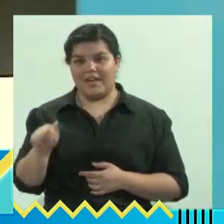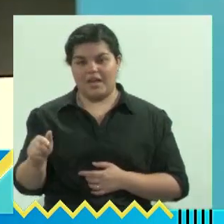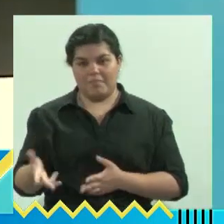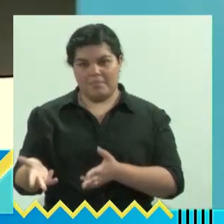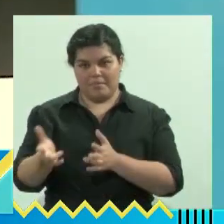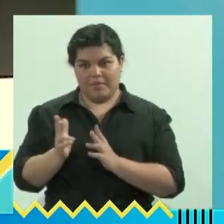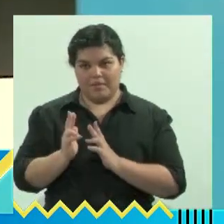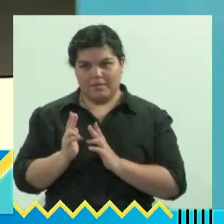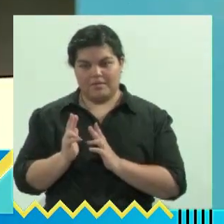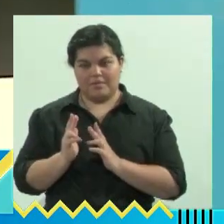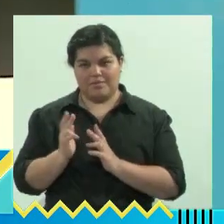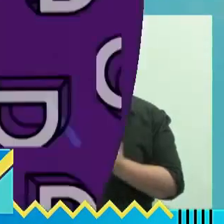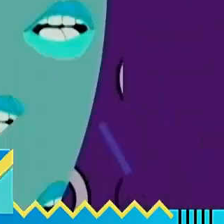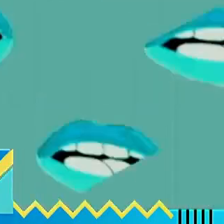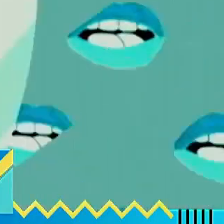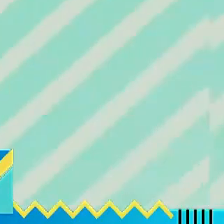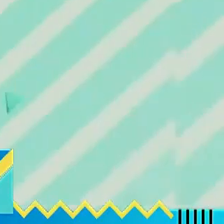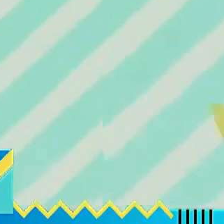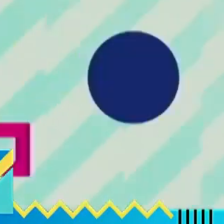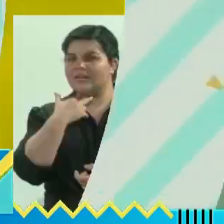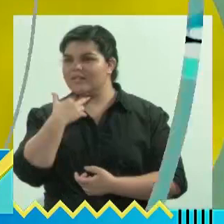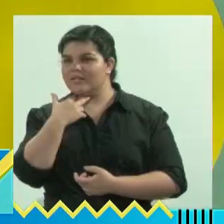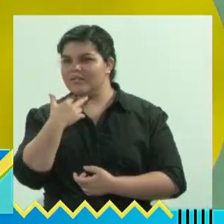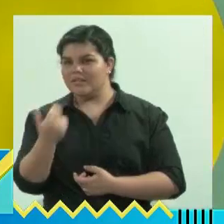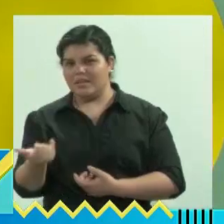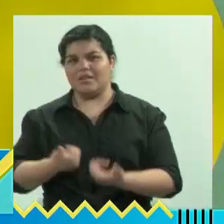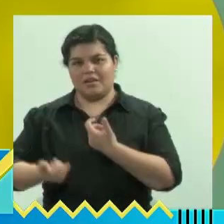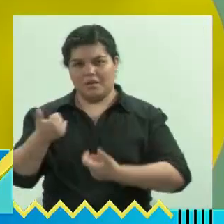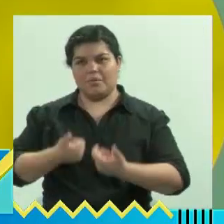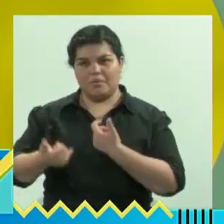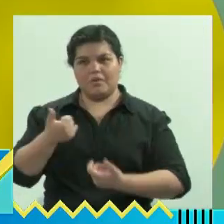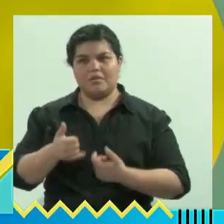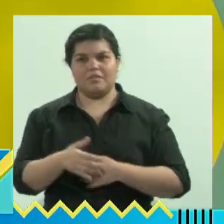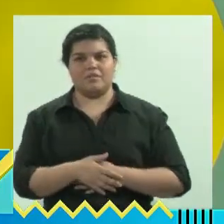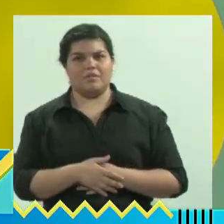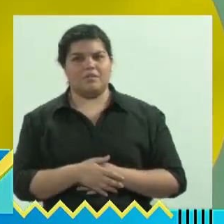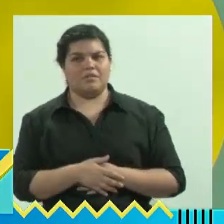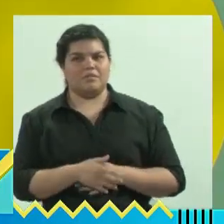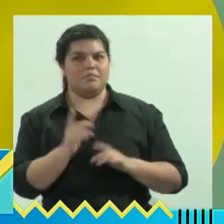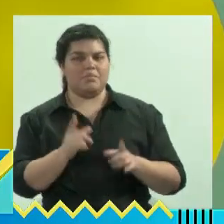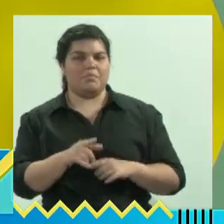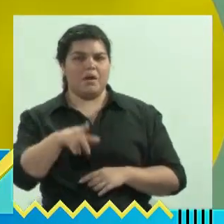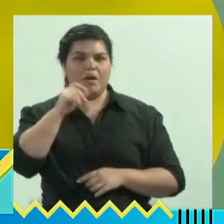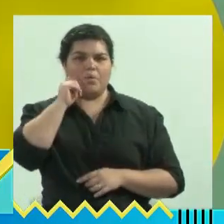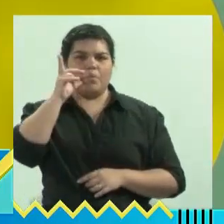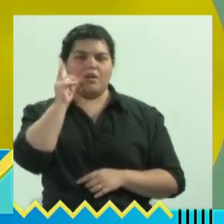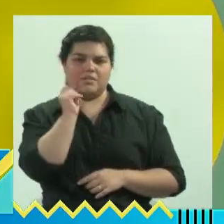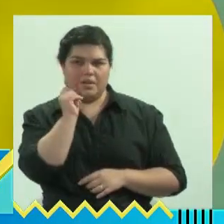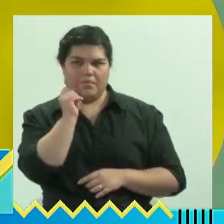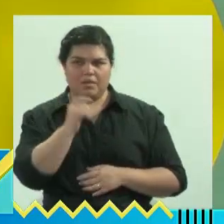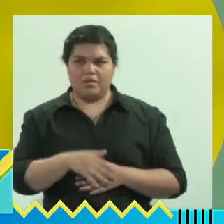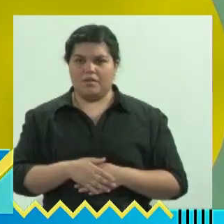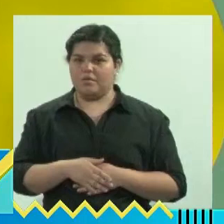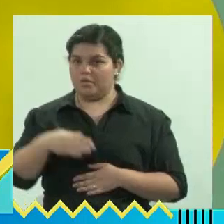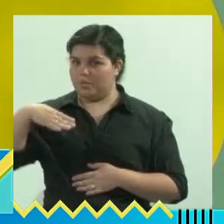le dice, que bueno, todos en el colegio hablaban sobre eso, sobre que te lo mandan por WhatsApp. ¿Momo puede ser? El